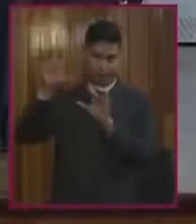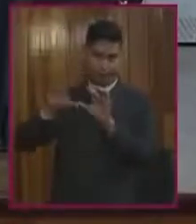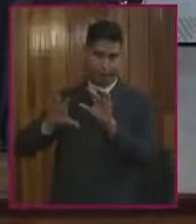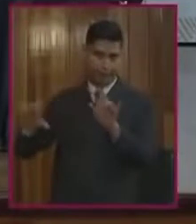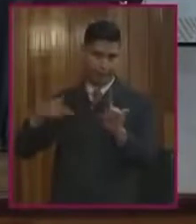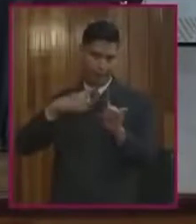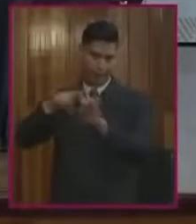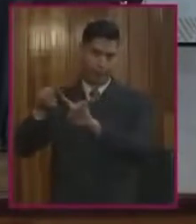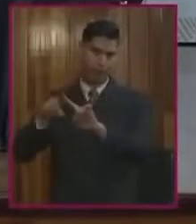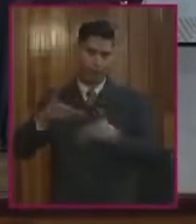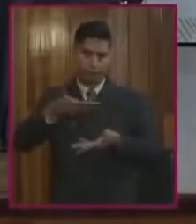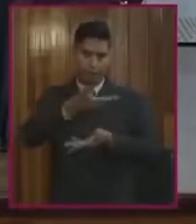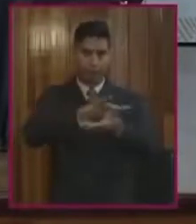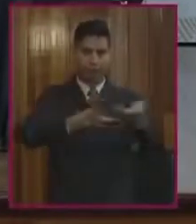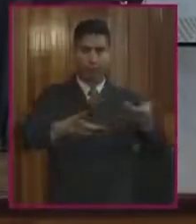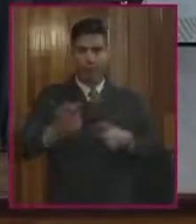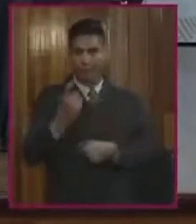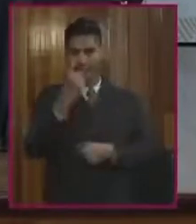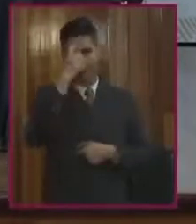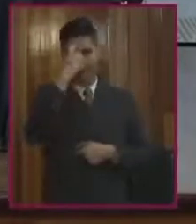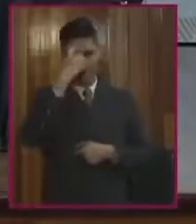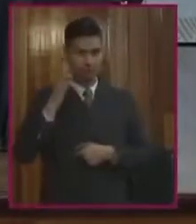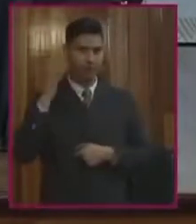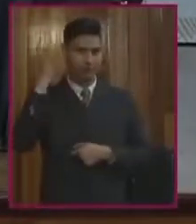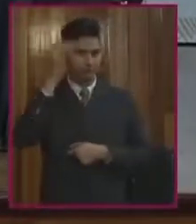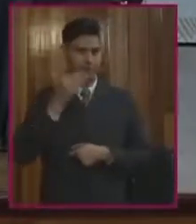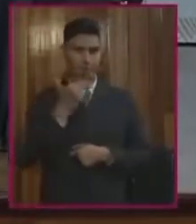de reflexión, pero creo que